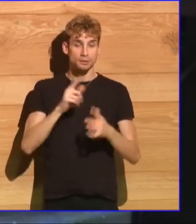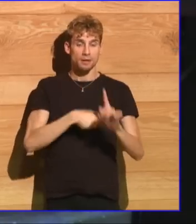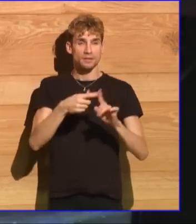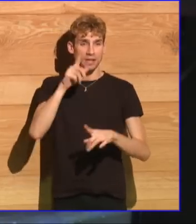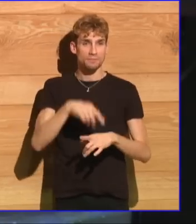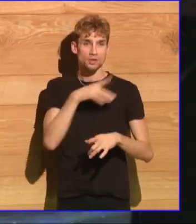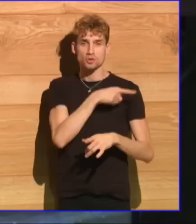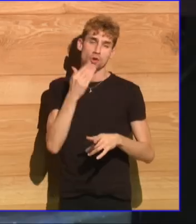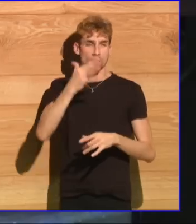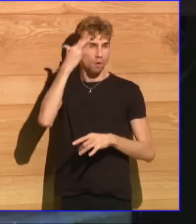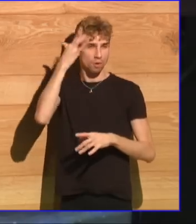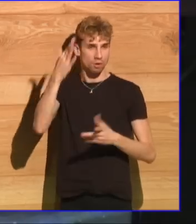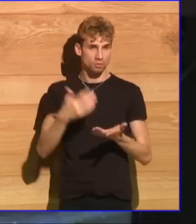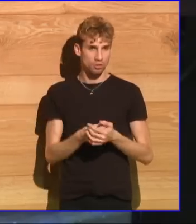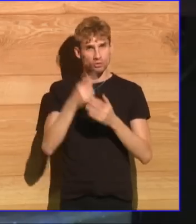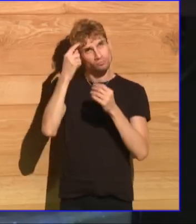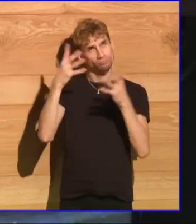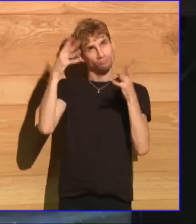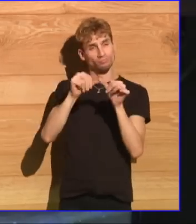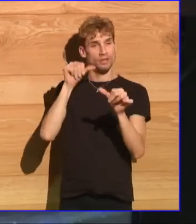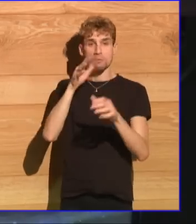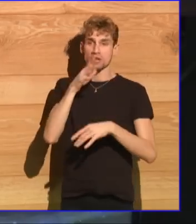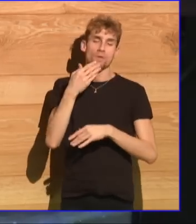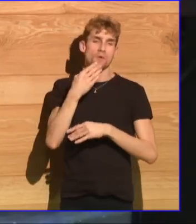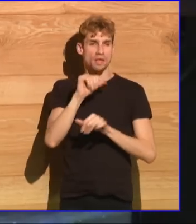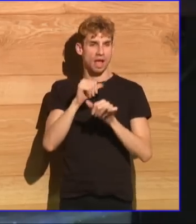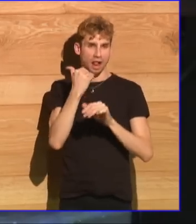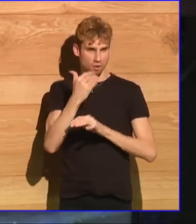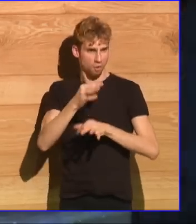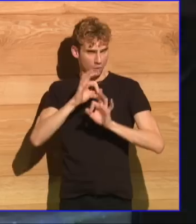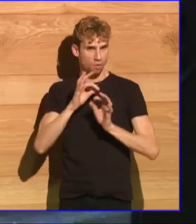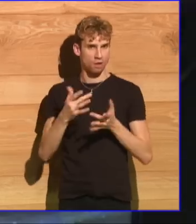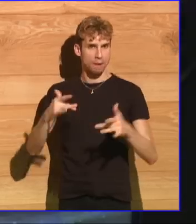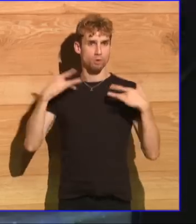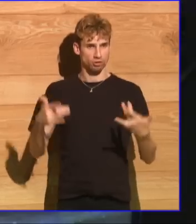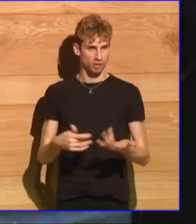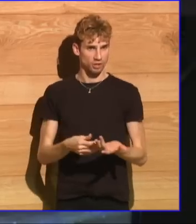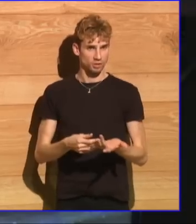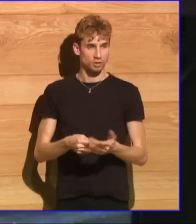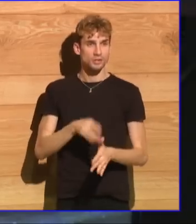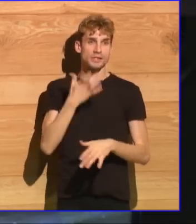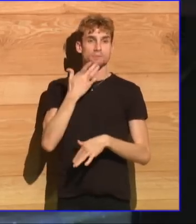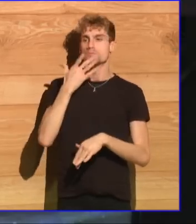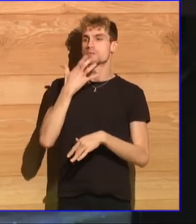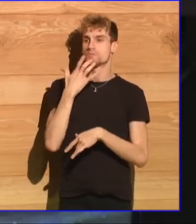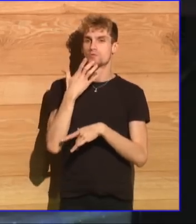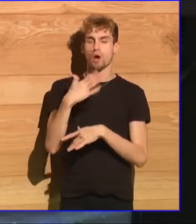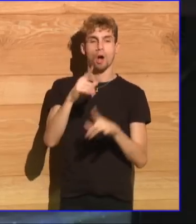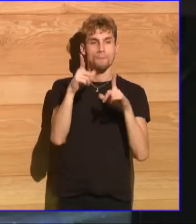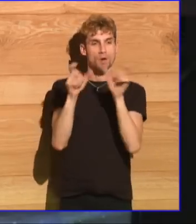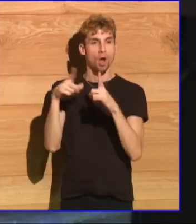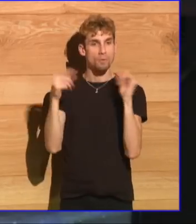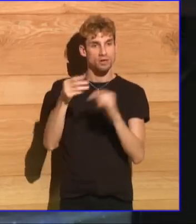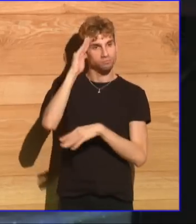muy soñado y está de forma explícita, no es un error. Cuando, por ejemplo, saluda a los